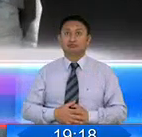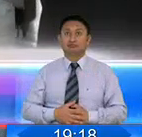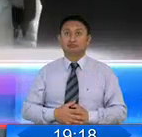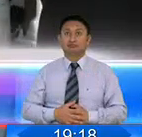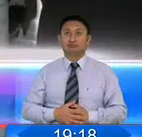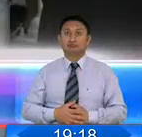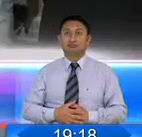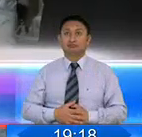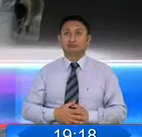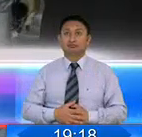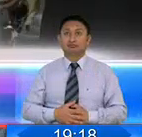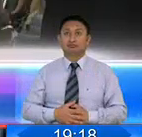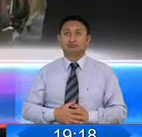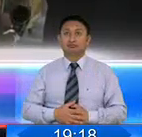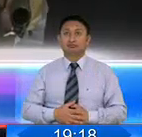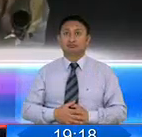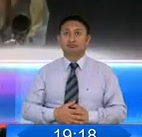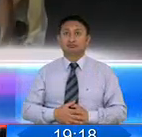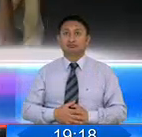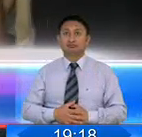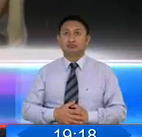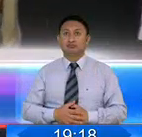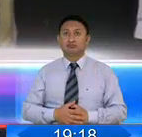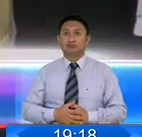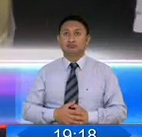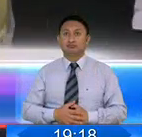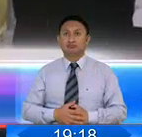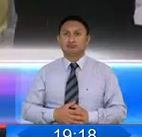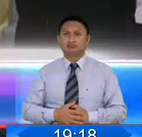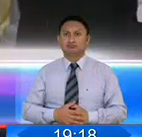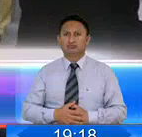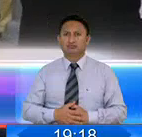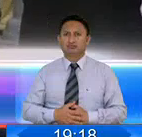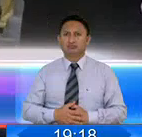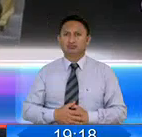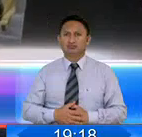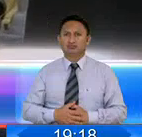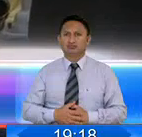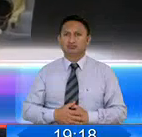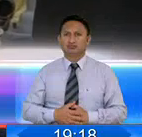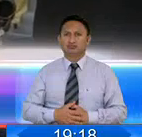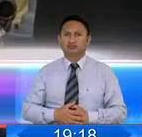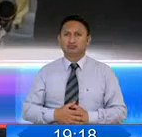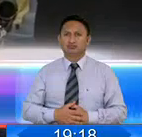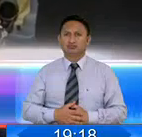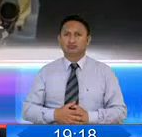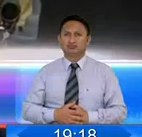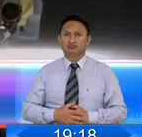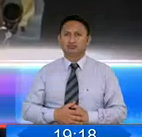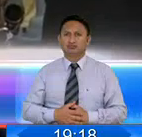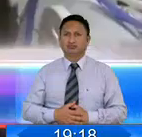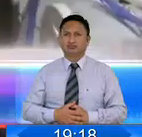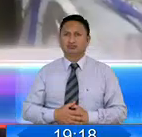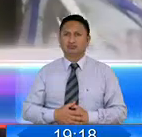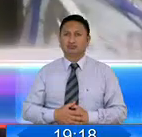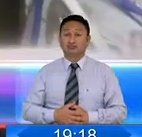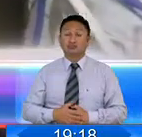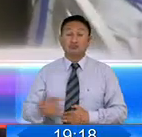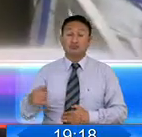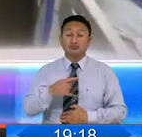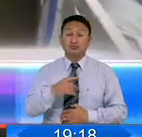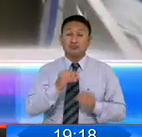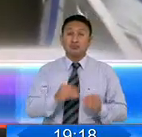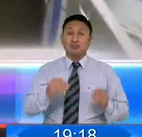Frente. El cilindro va a pasar a estar llenado siempre y cuando tenga todos los datos de la persona. Pero a esto hay que sumar